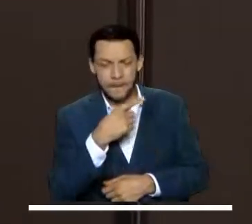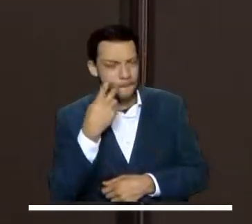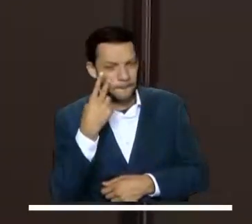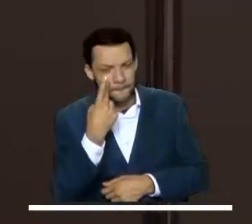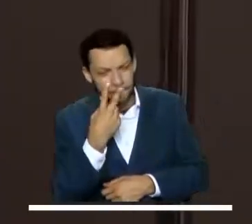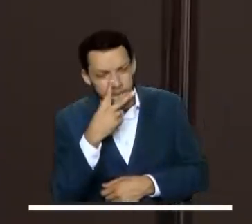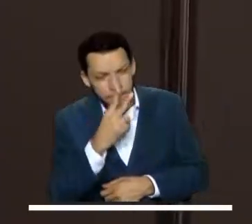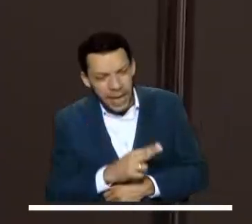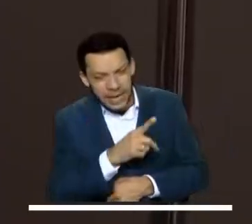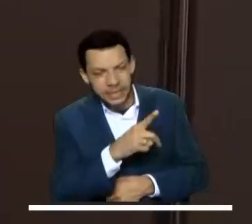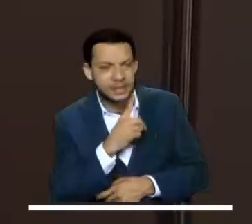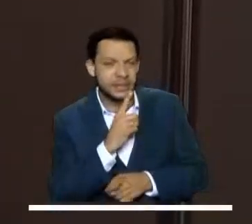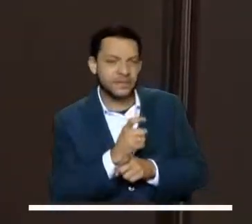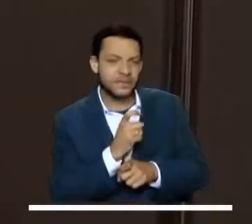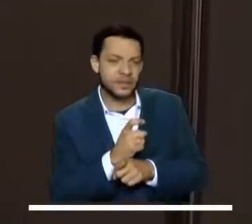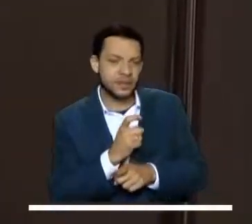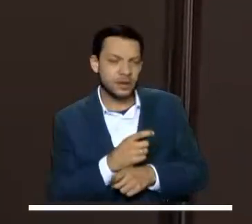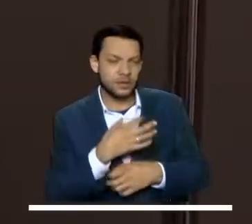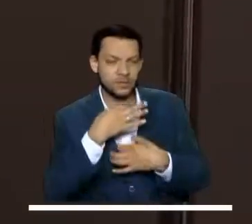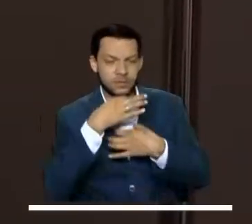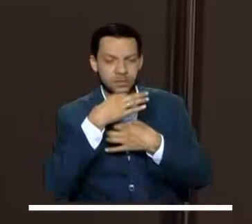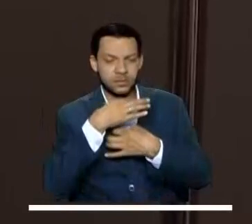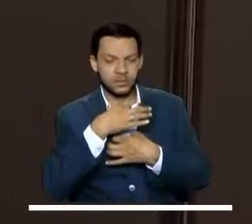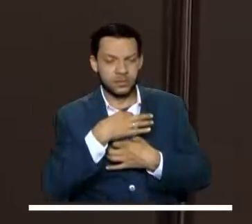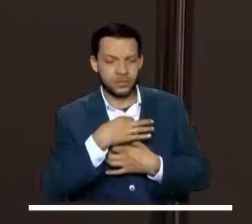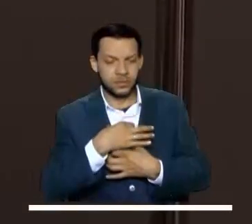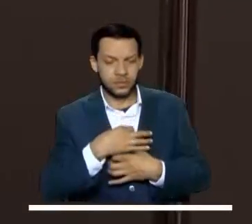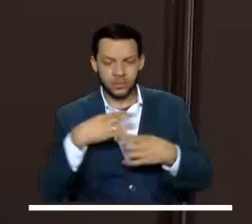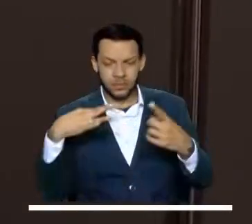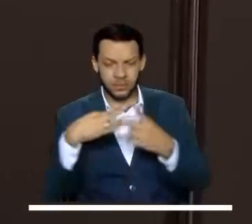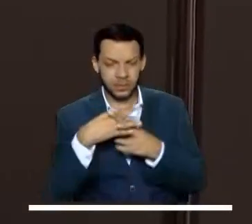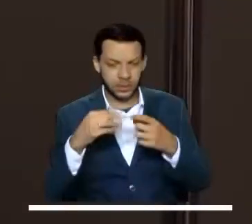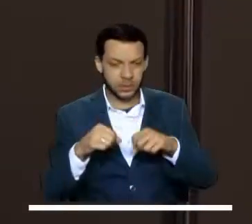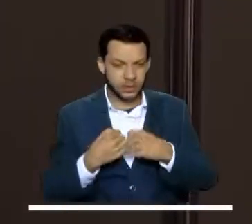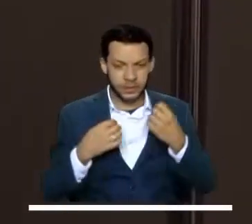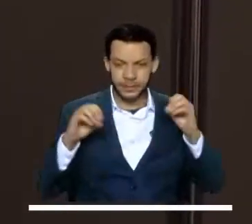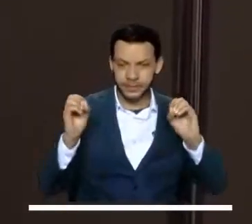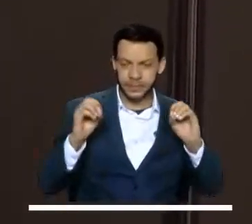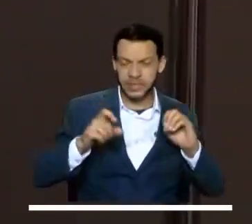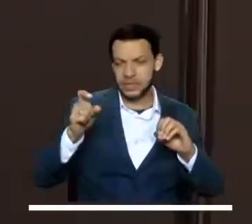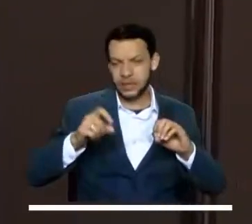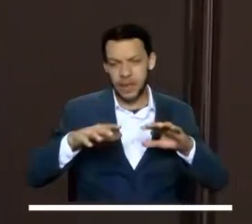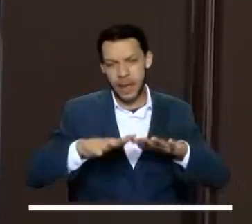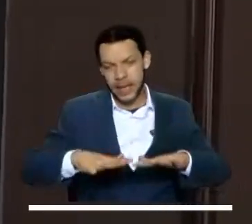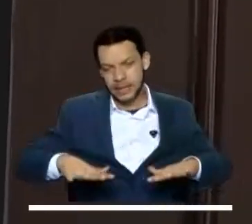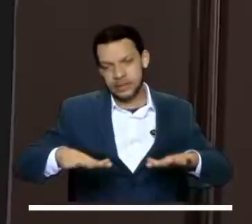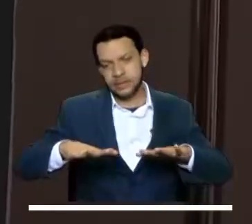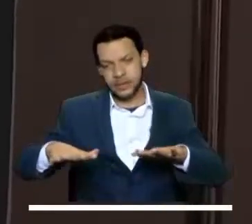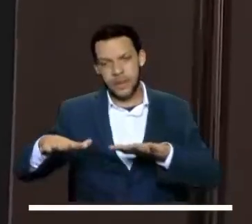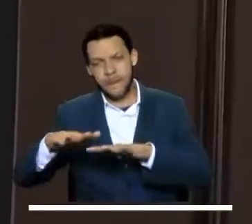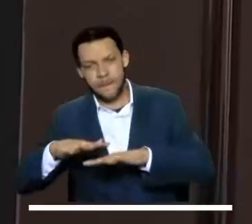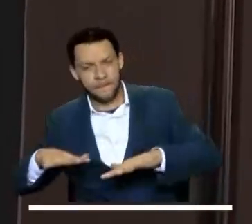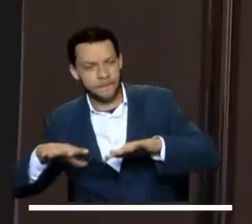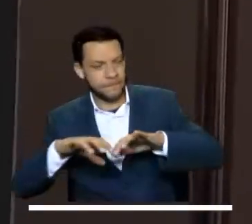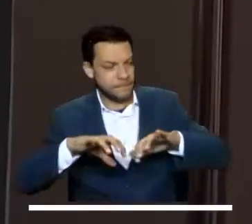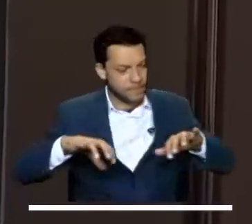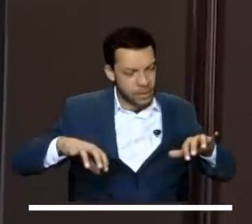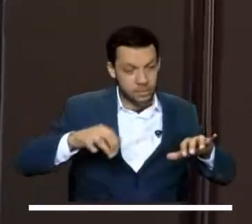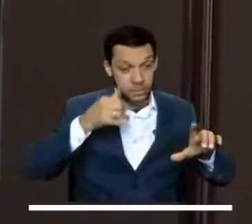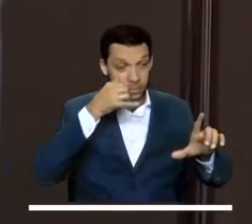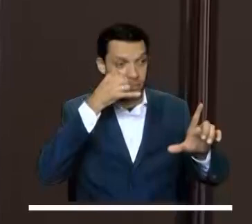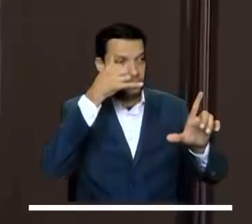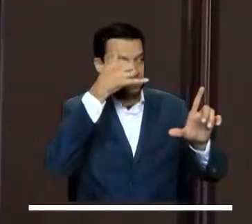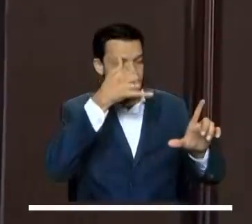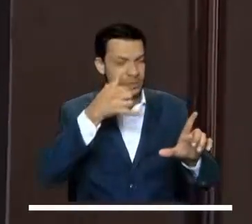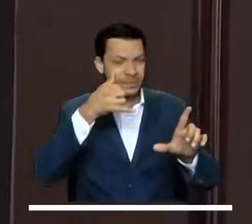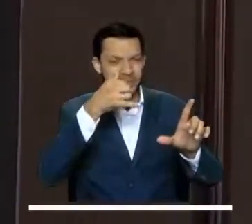tubo no está abrazado completamente, sino que hay un espacio entre la endoscopia y la luz del esófago y el cardias.